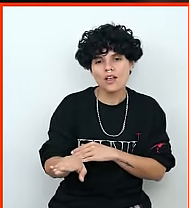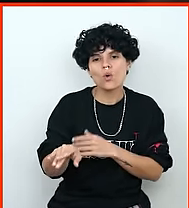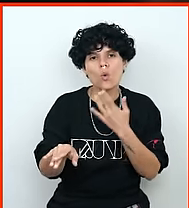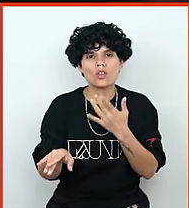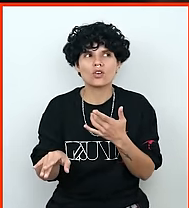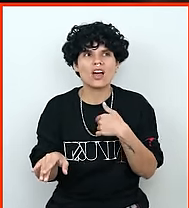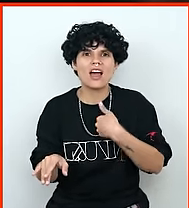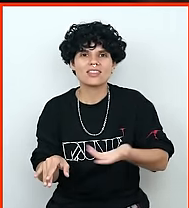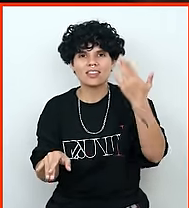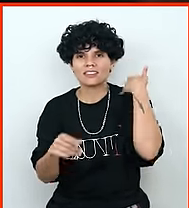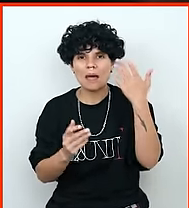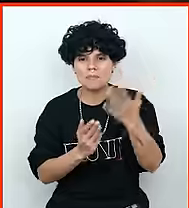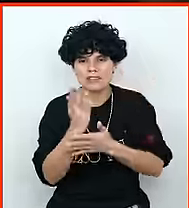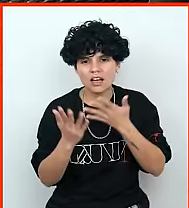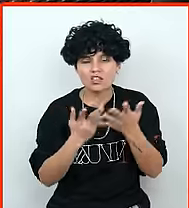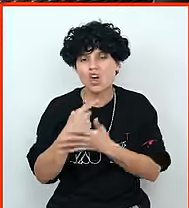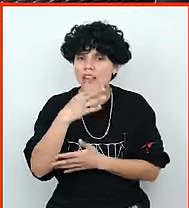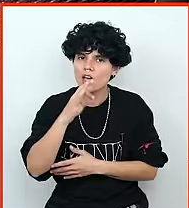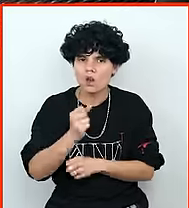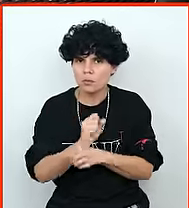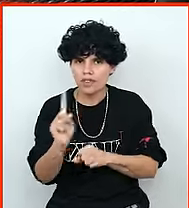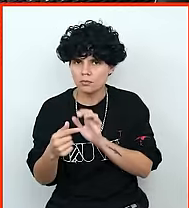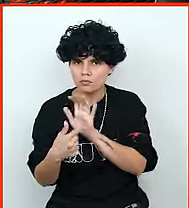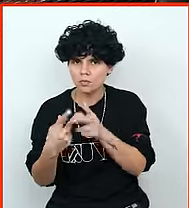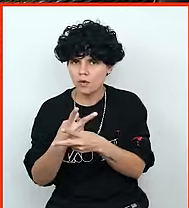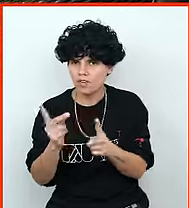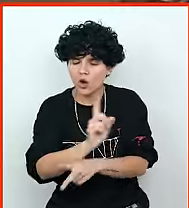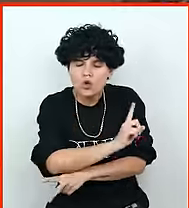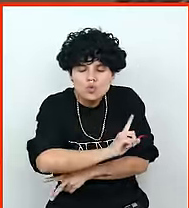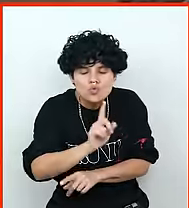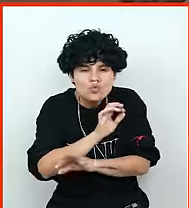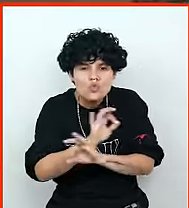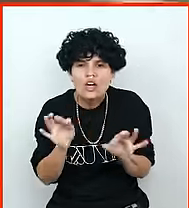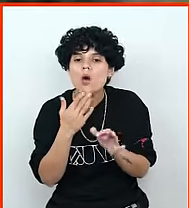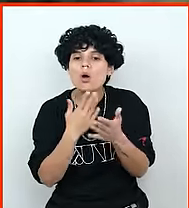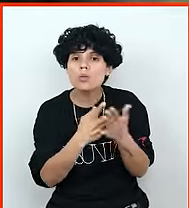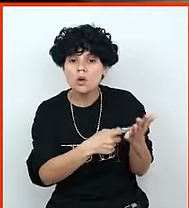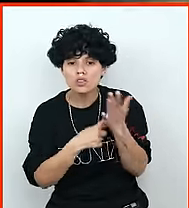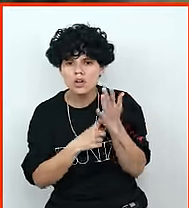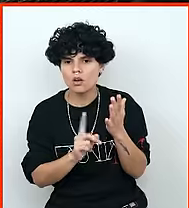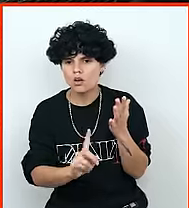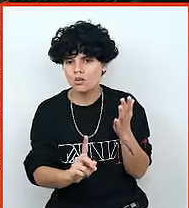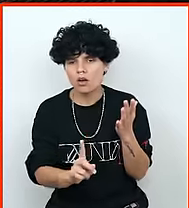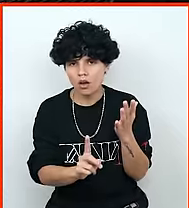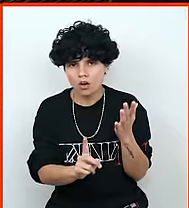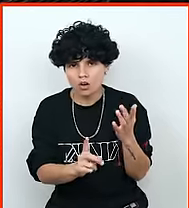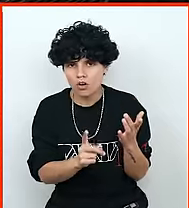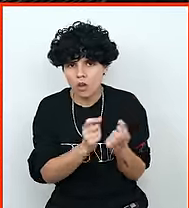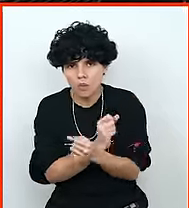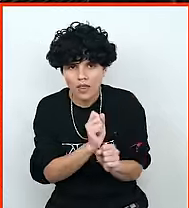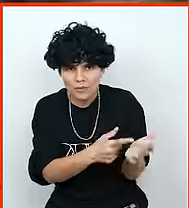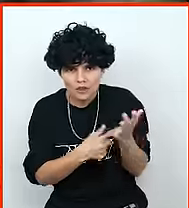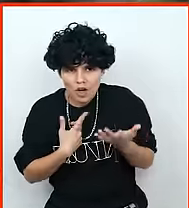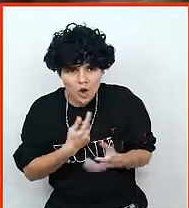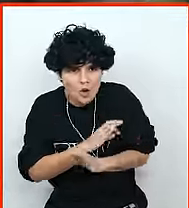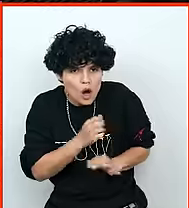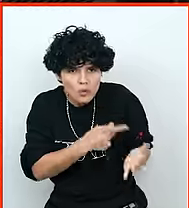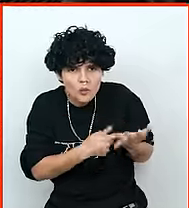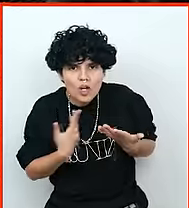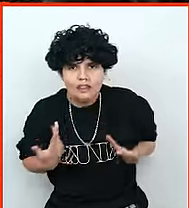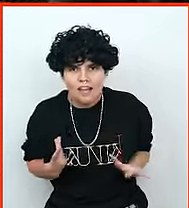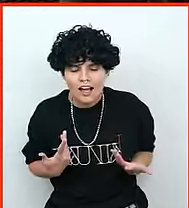cassettes de mis primeros temas. Pues yo le digo, no se los puedo mostrar nunca a nadie, esa weón. ¿Y cuando te los muestra a ti qué? No, me hace bullying, no lo dejo que me las muestre.